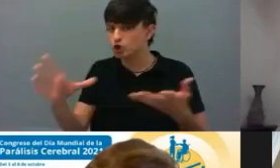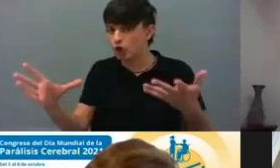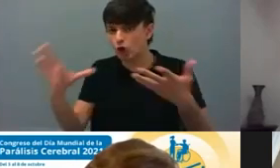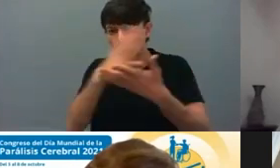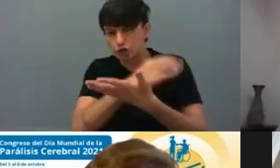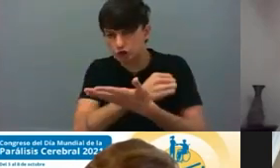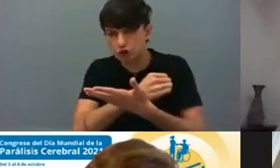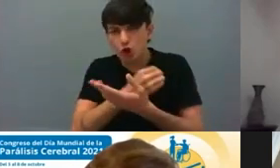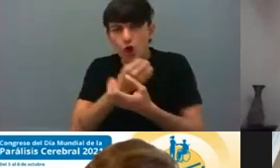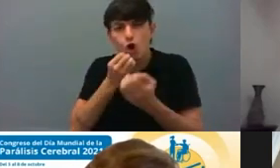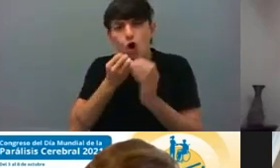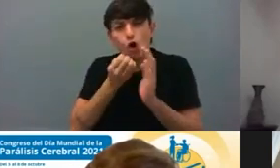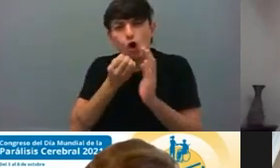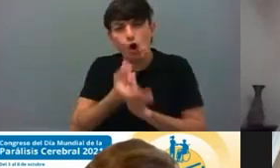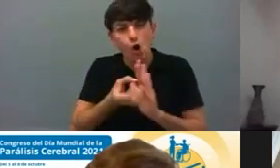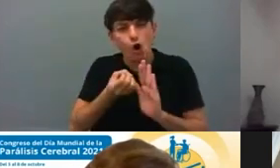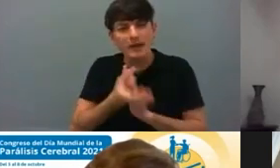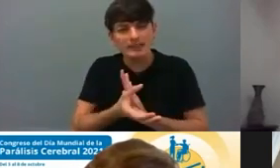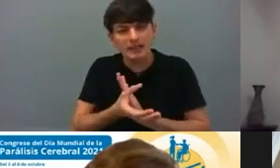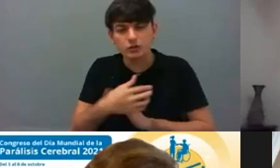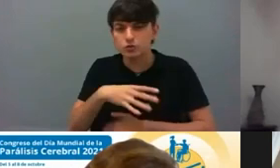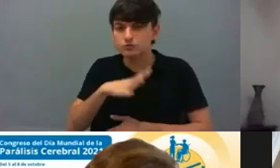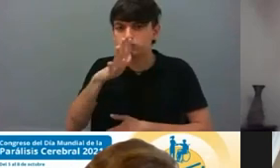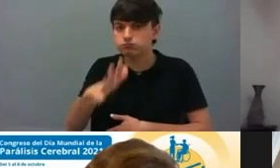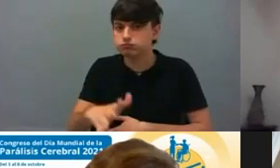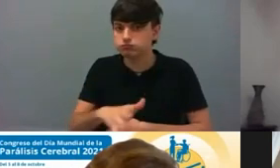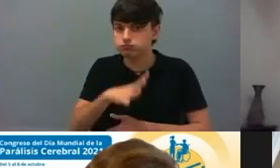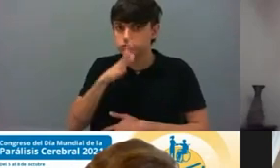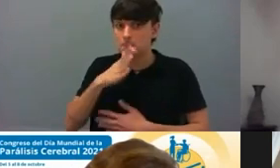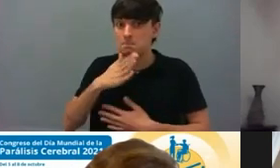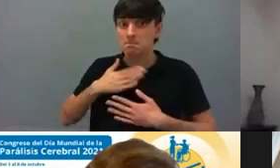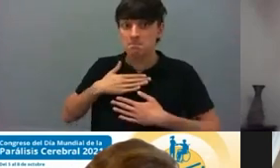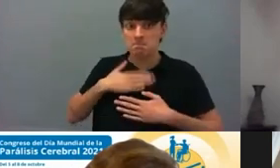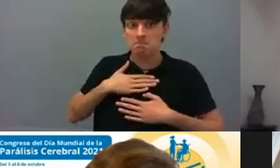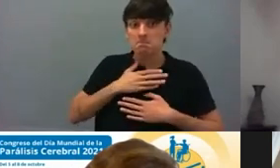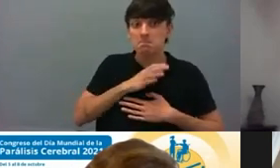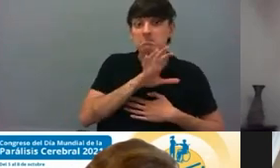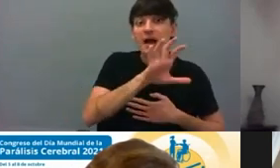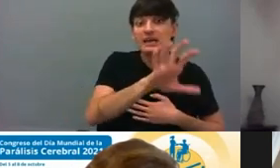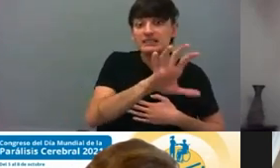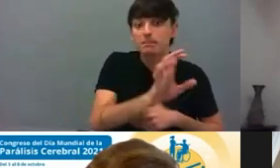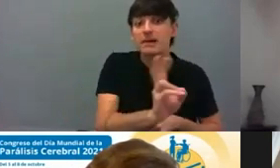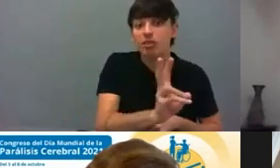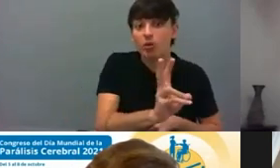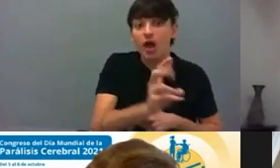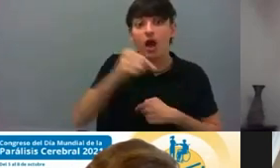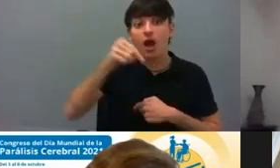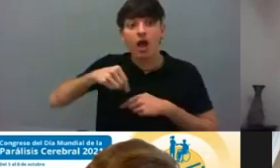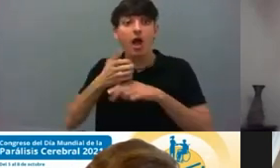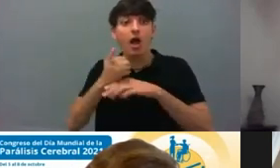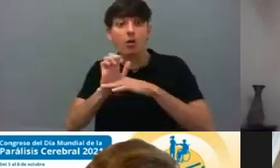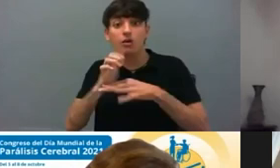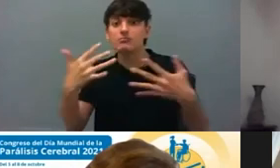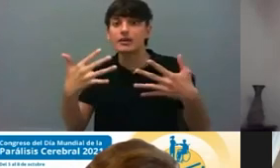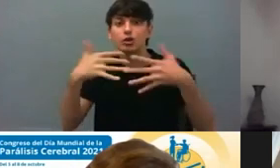todos los comentarios que han hecho, porque ni en mi país natal ni en este país hay inclusión de